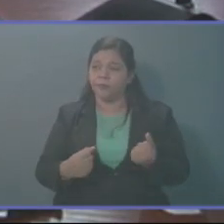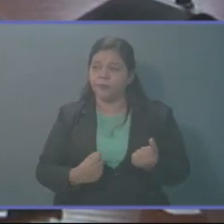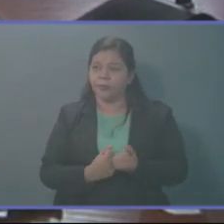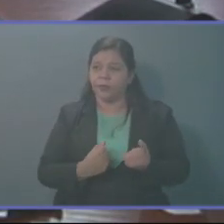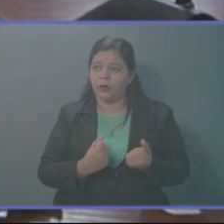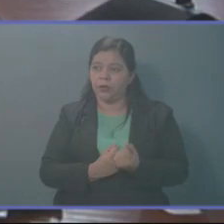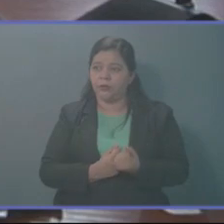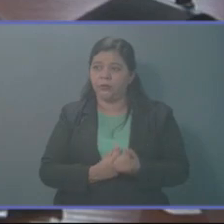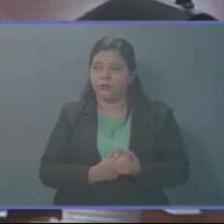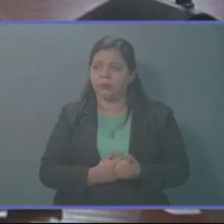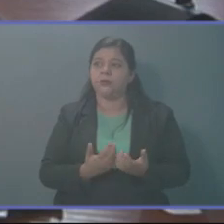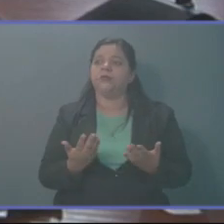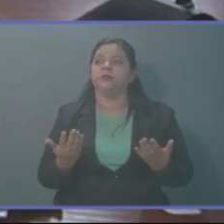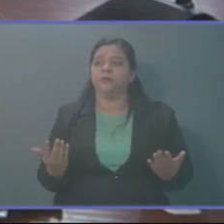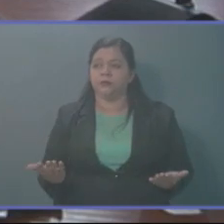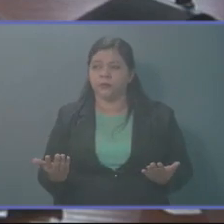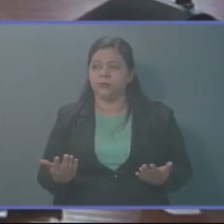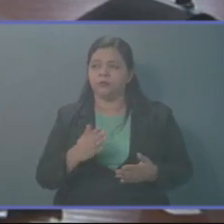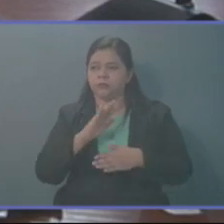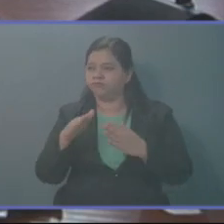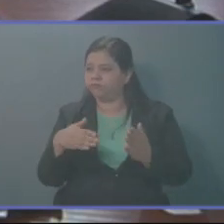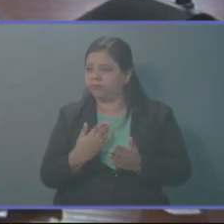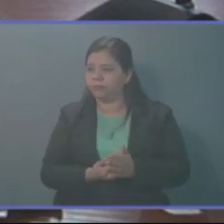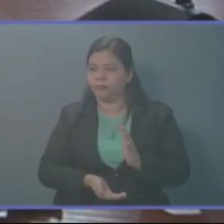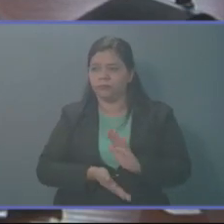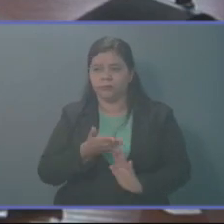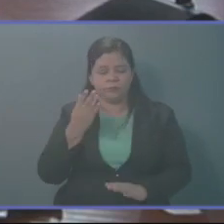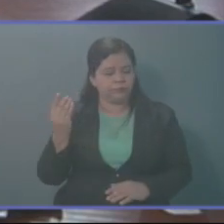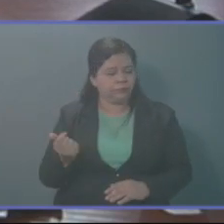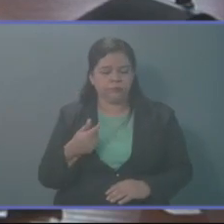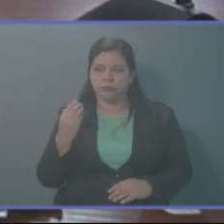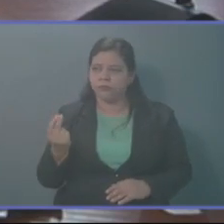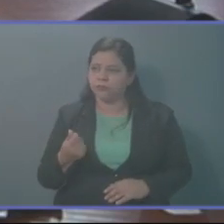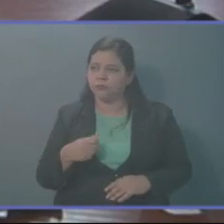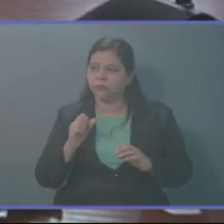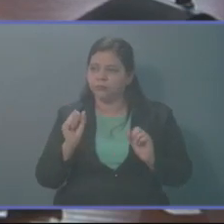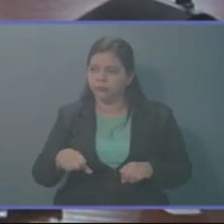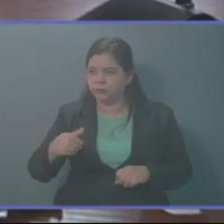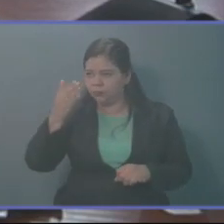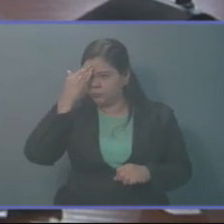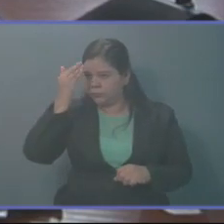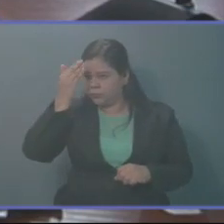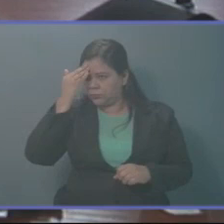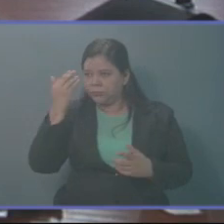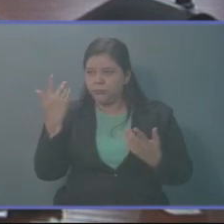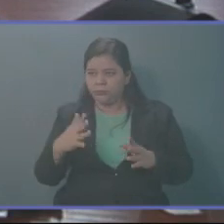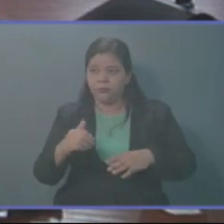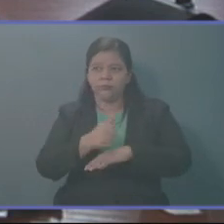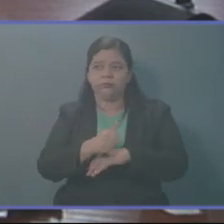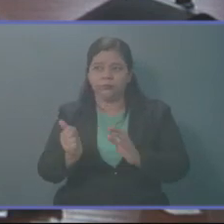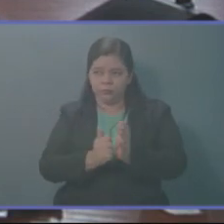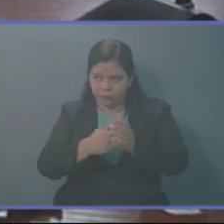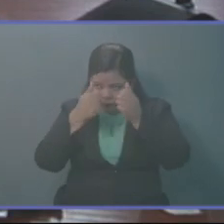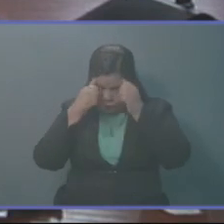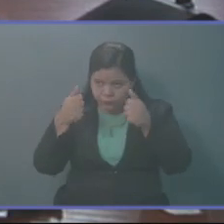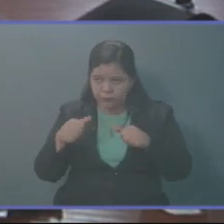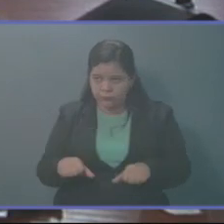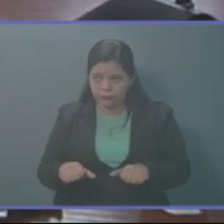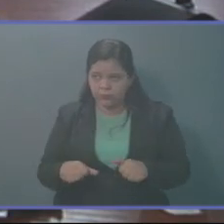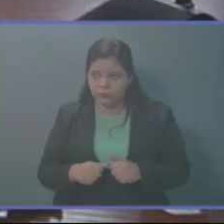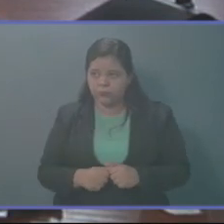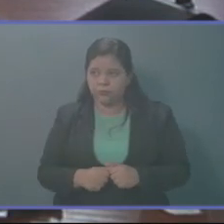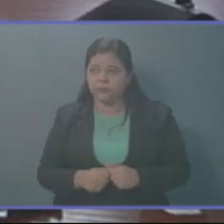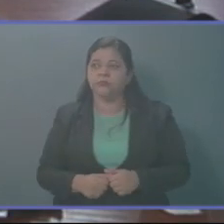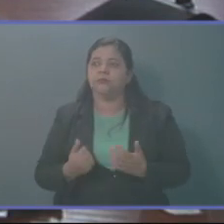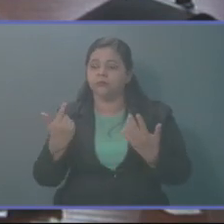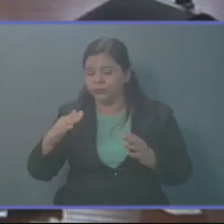para que con la mayor prontitud se sepa que hay consenso en la Asamblea Legislativa, se sepa